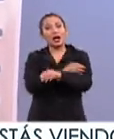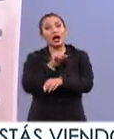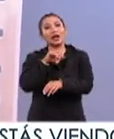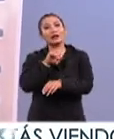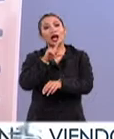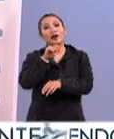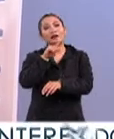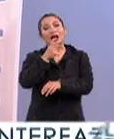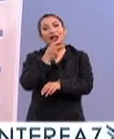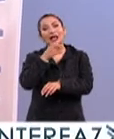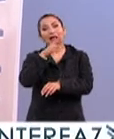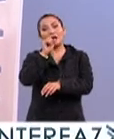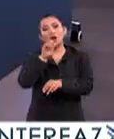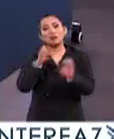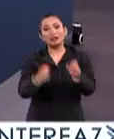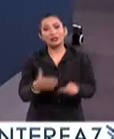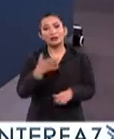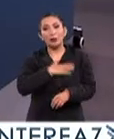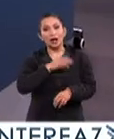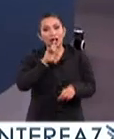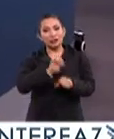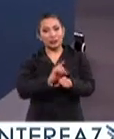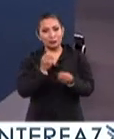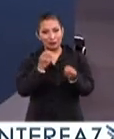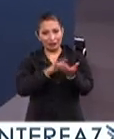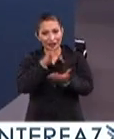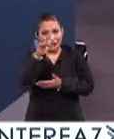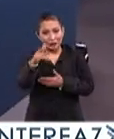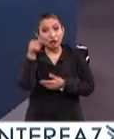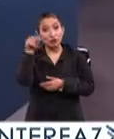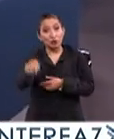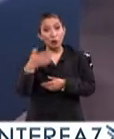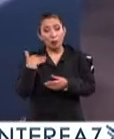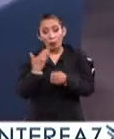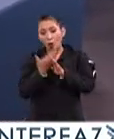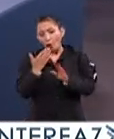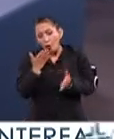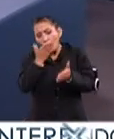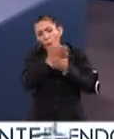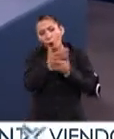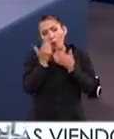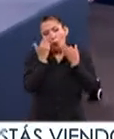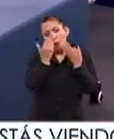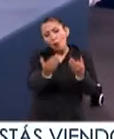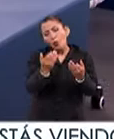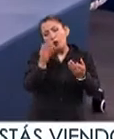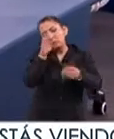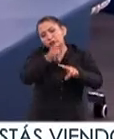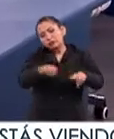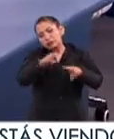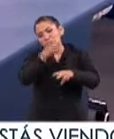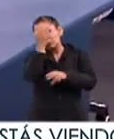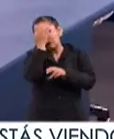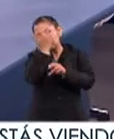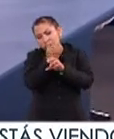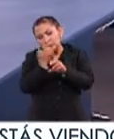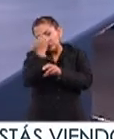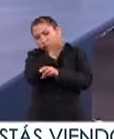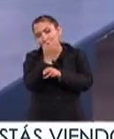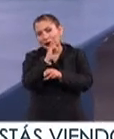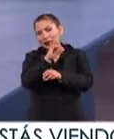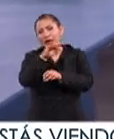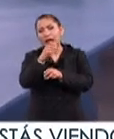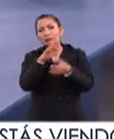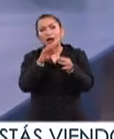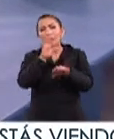Luisa Guerrero. Ana Luisa, ¿cómo estás? Hola, muy buenos días, muchas gracias. Tú estuviste muy de cerca ahí analizando este estudio del INE.